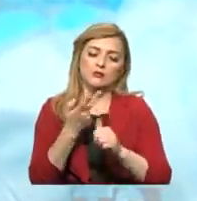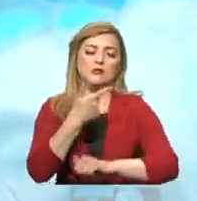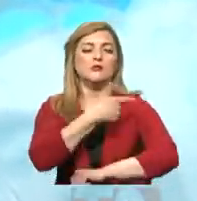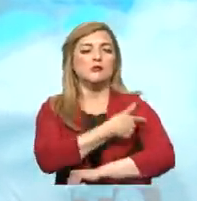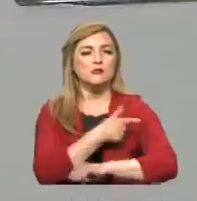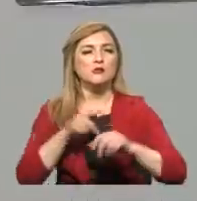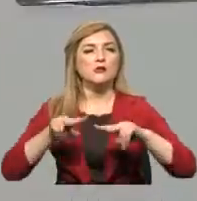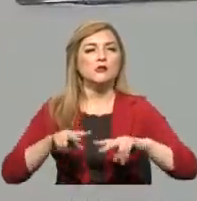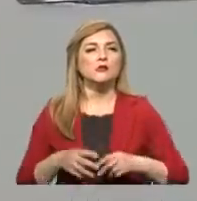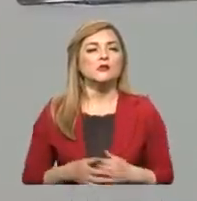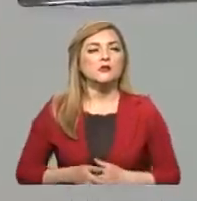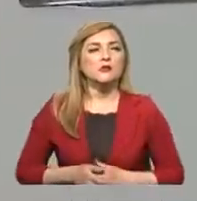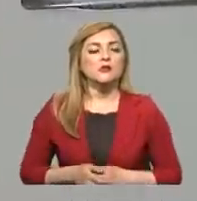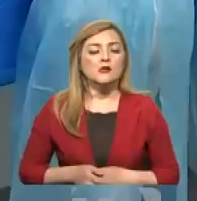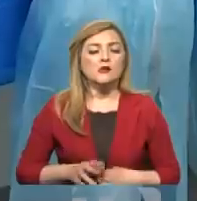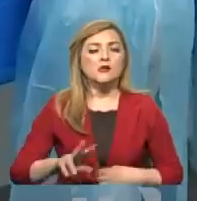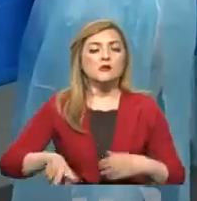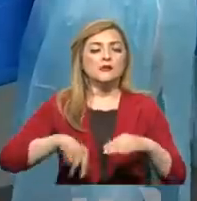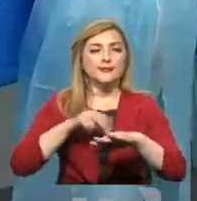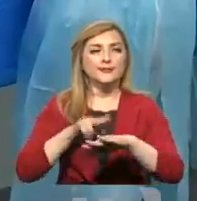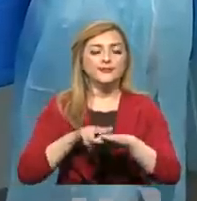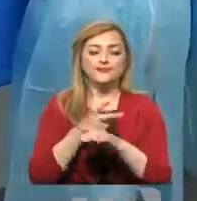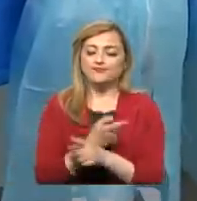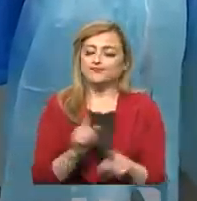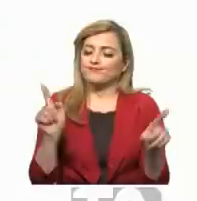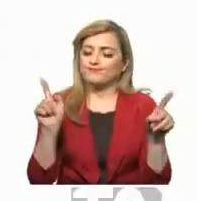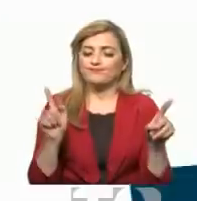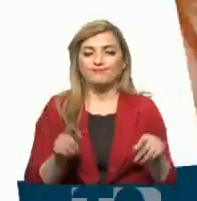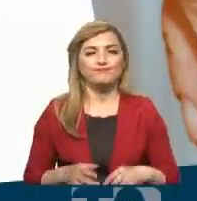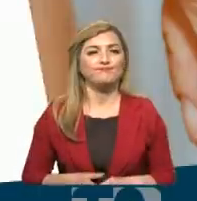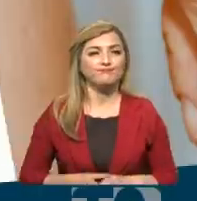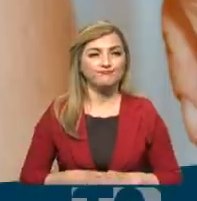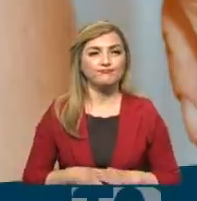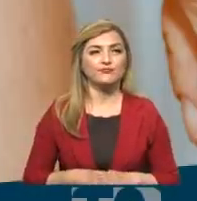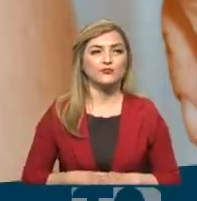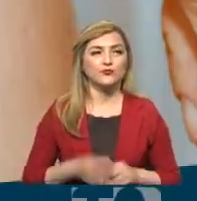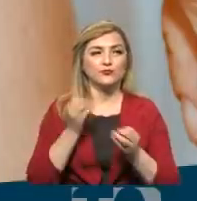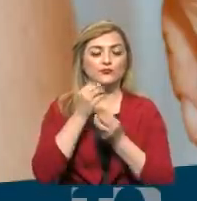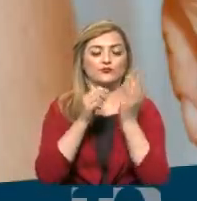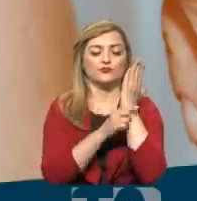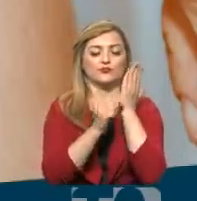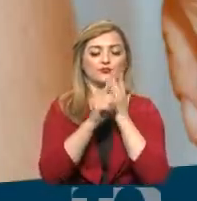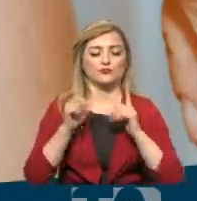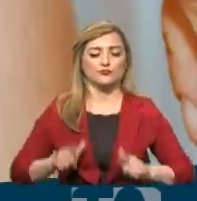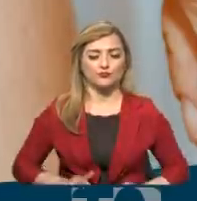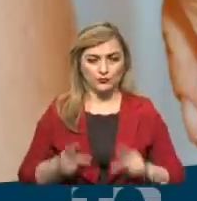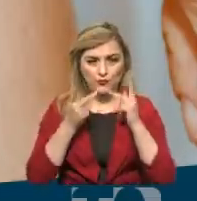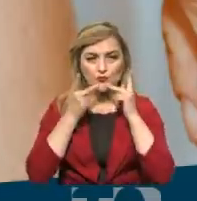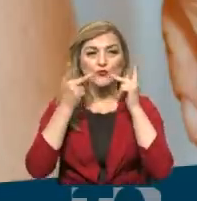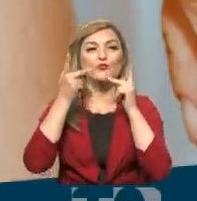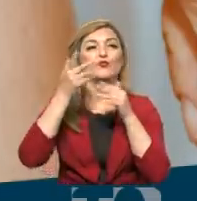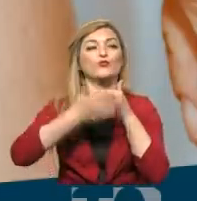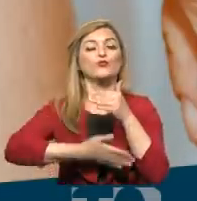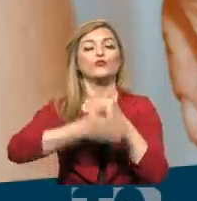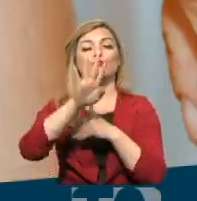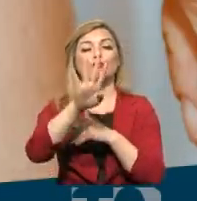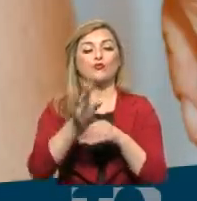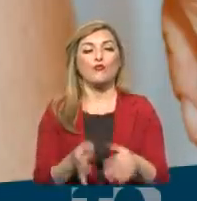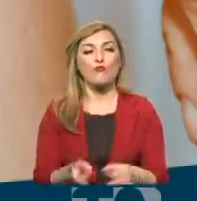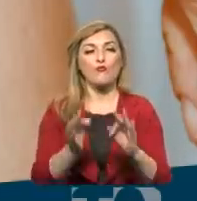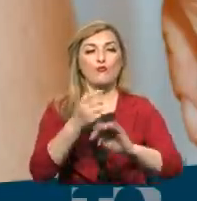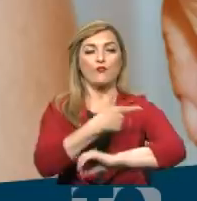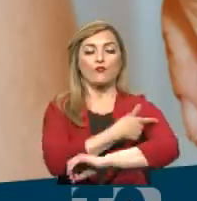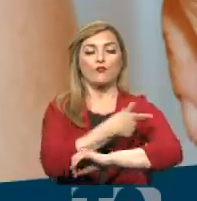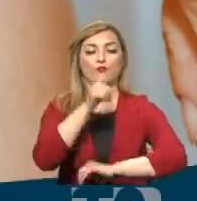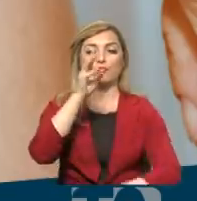la segunda. Pero a nivel nacional, el panorama es otro. Pues según información del Ministerio de Salud Pública, hasta el 4 de febrero se